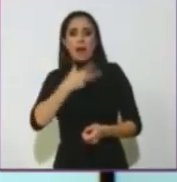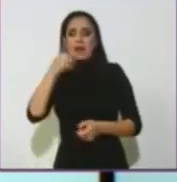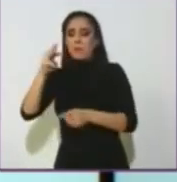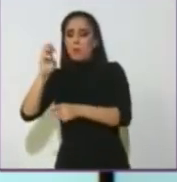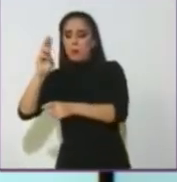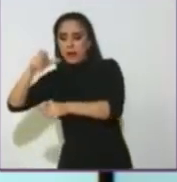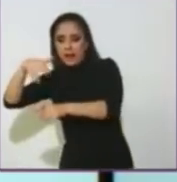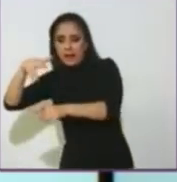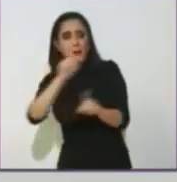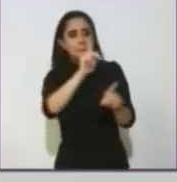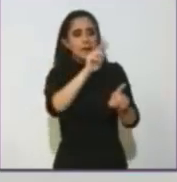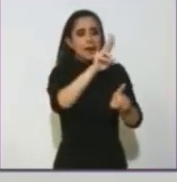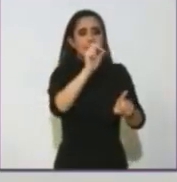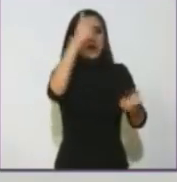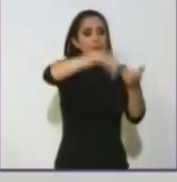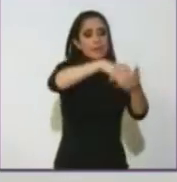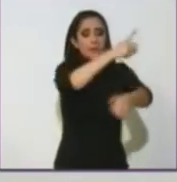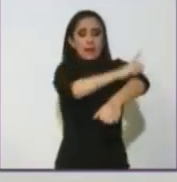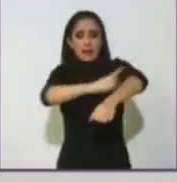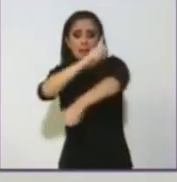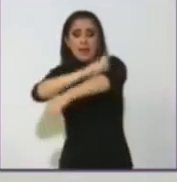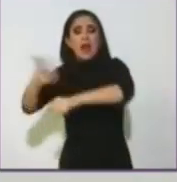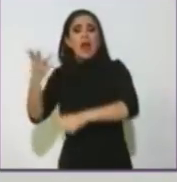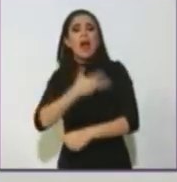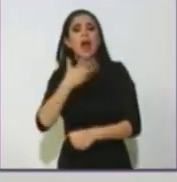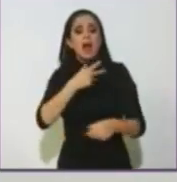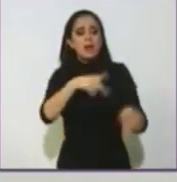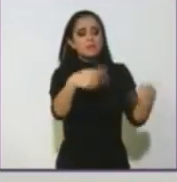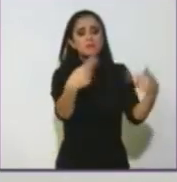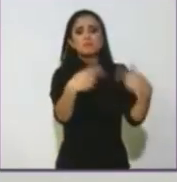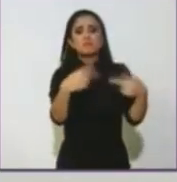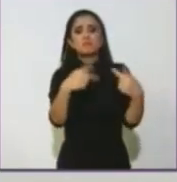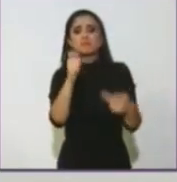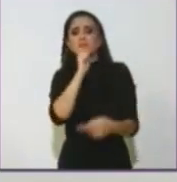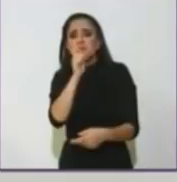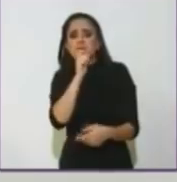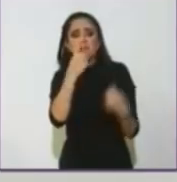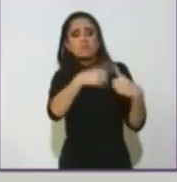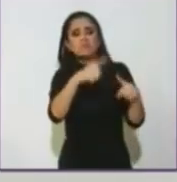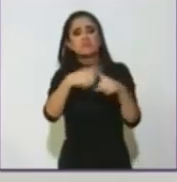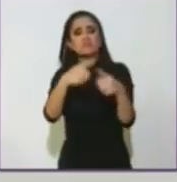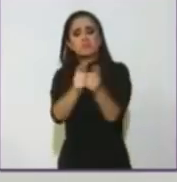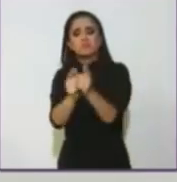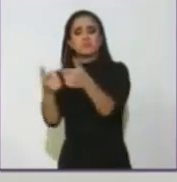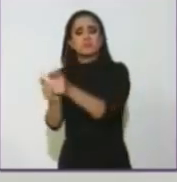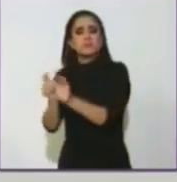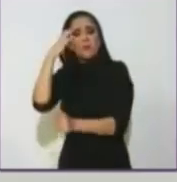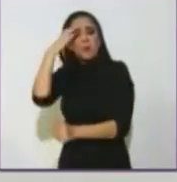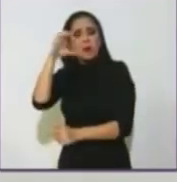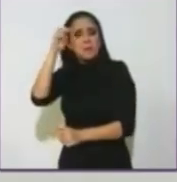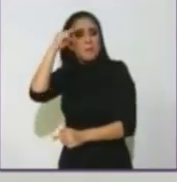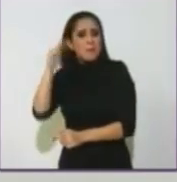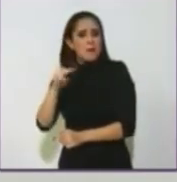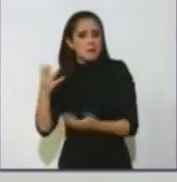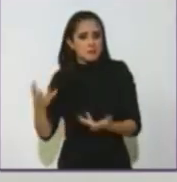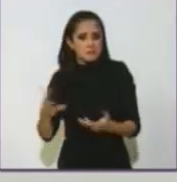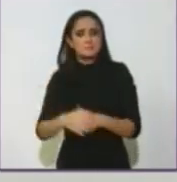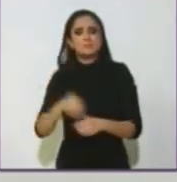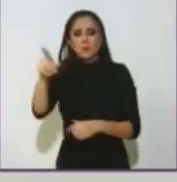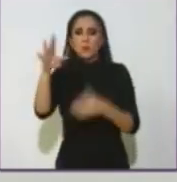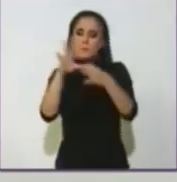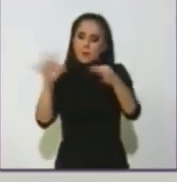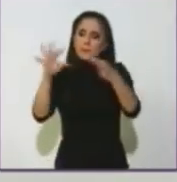y también del perredé tiempo gracias.lorena o solo de candidato sin partido haber insistido mucho en el tema de los